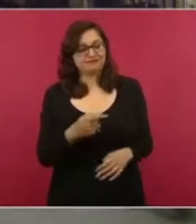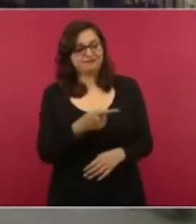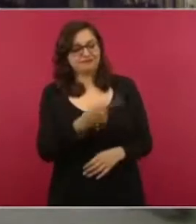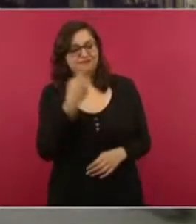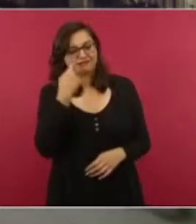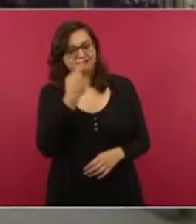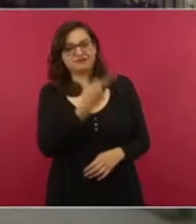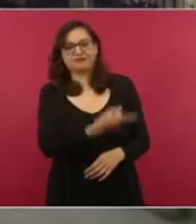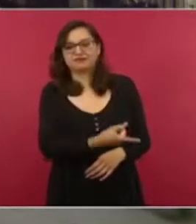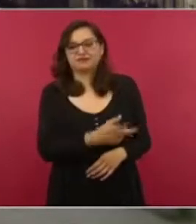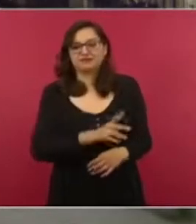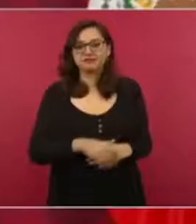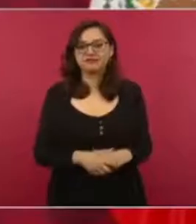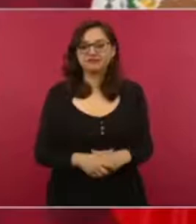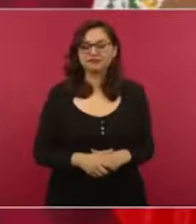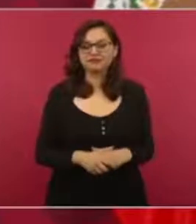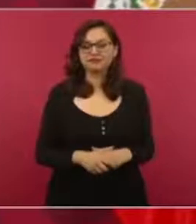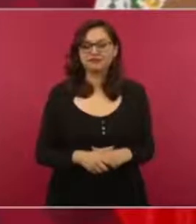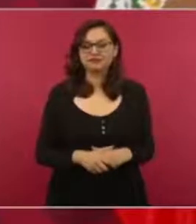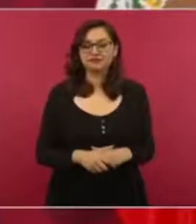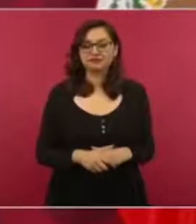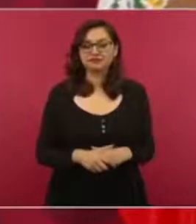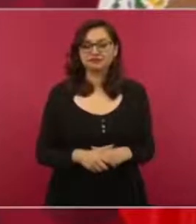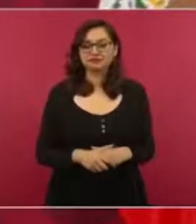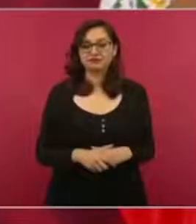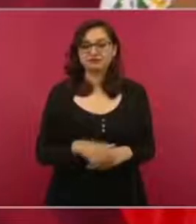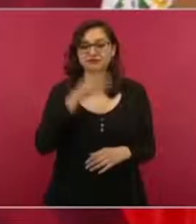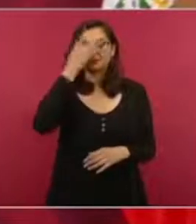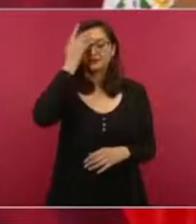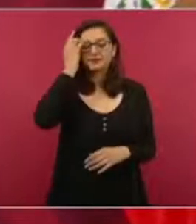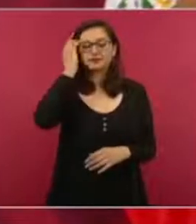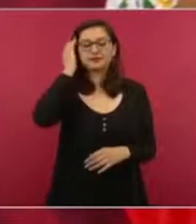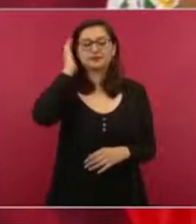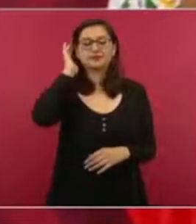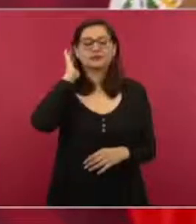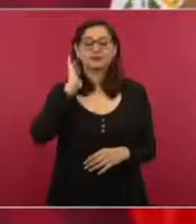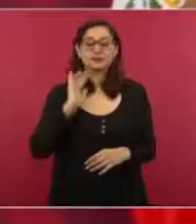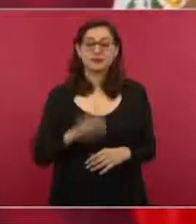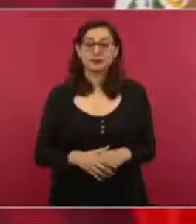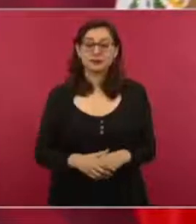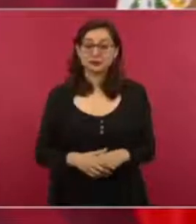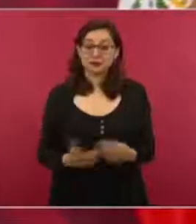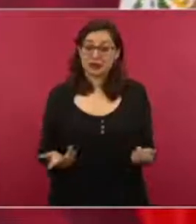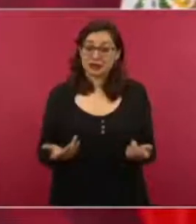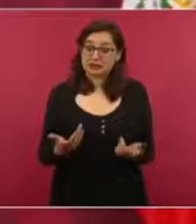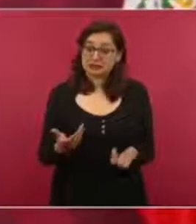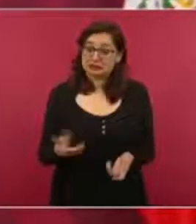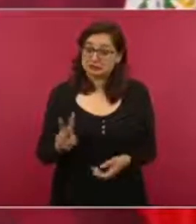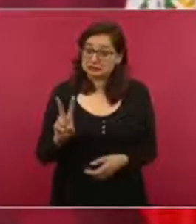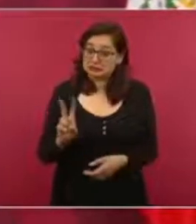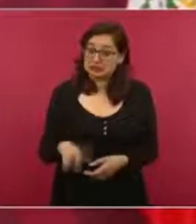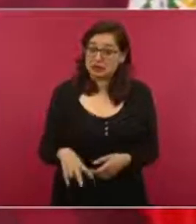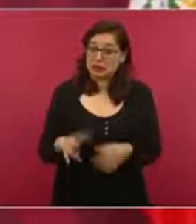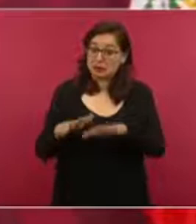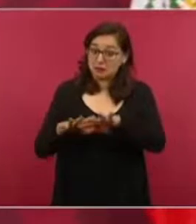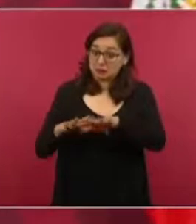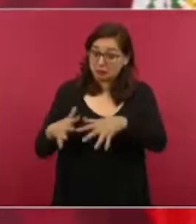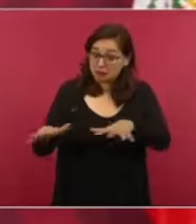Claro que no cambia el azul turquesa, ¿no? A